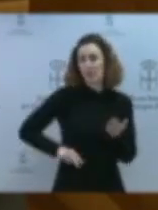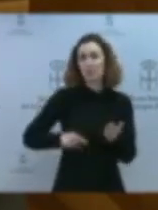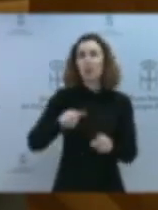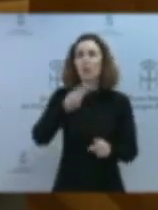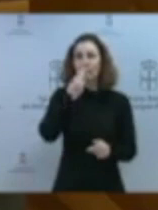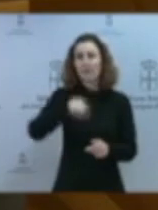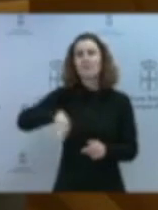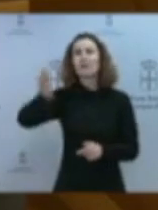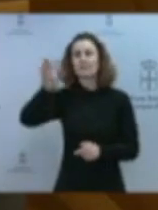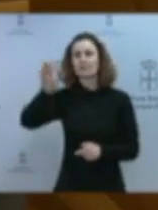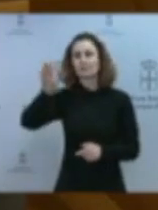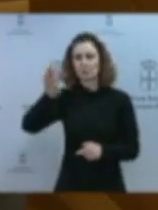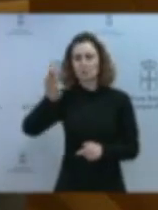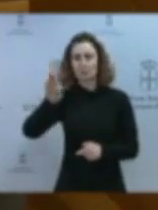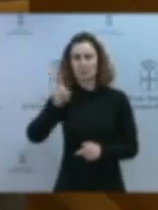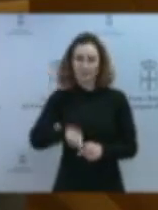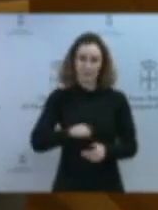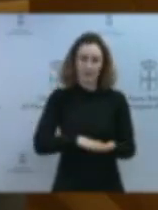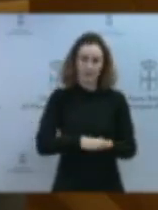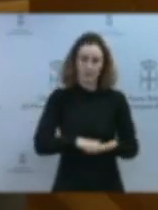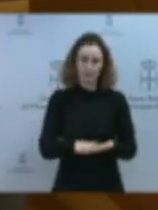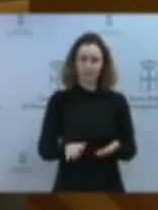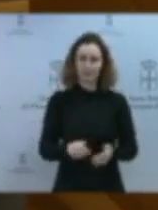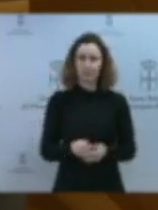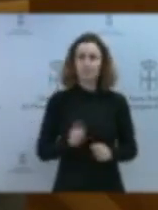anterior secretaria de Estado de Estados Unidos. Creo que esa es una reflexión que usted también debería hacer, señor Ricard.